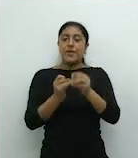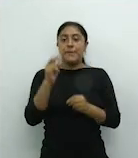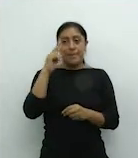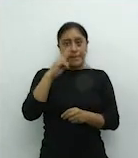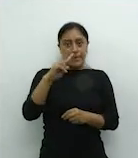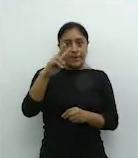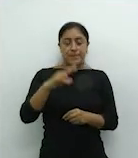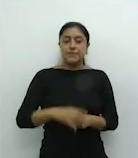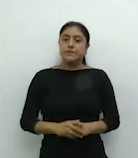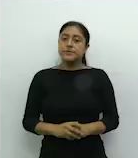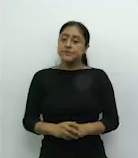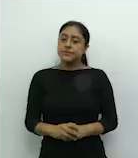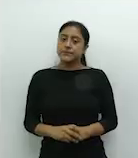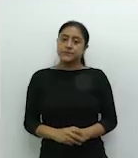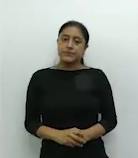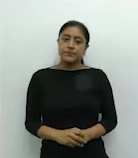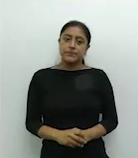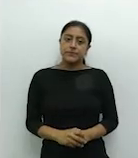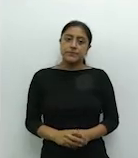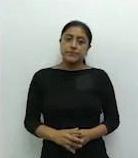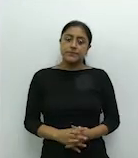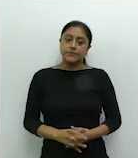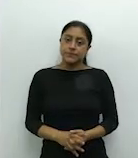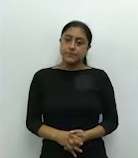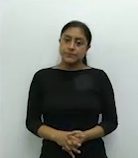en la siguiente nota.